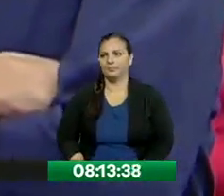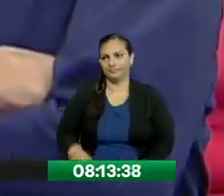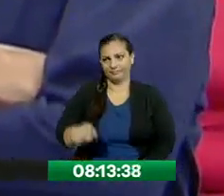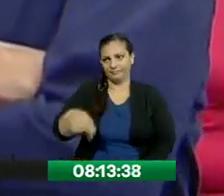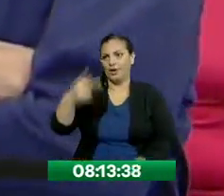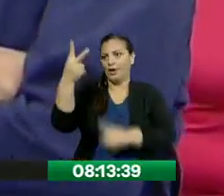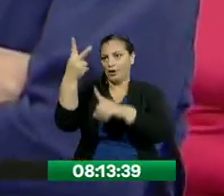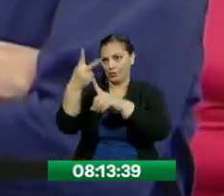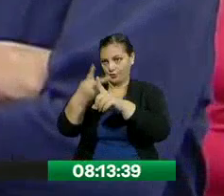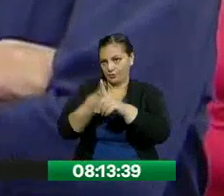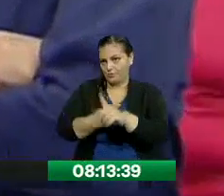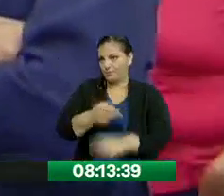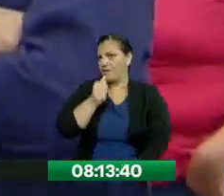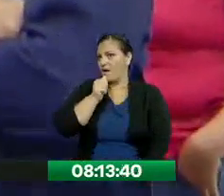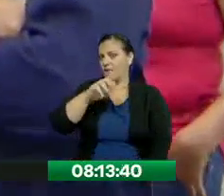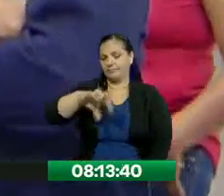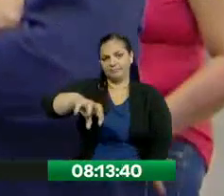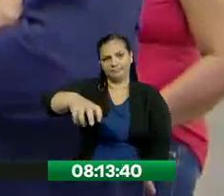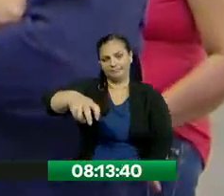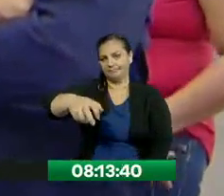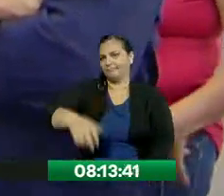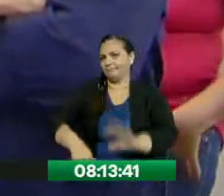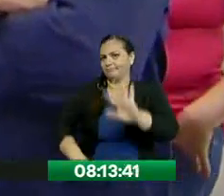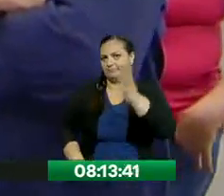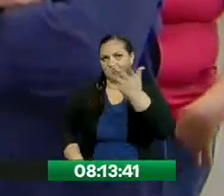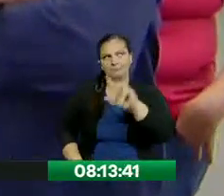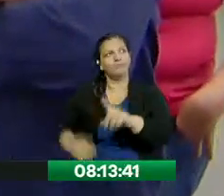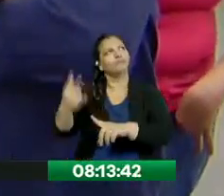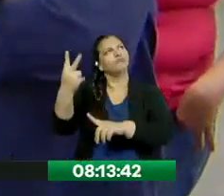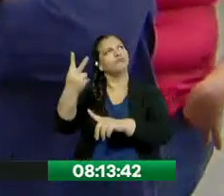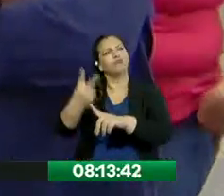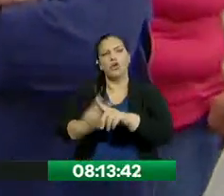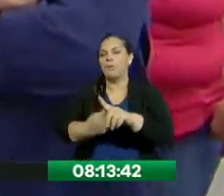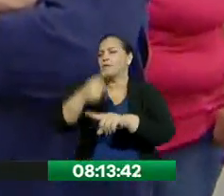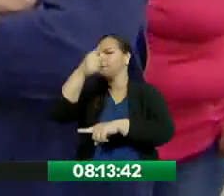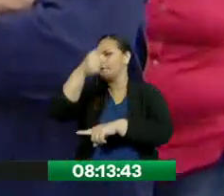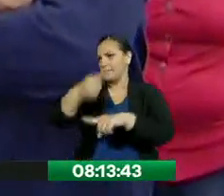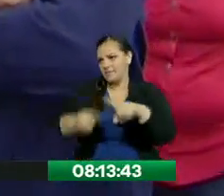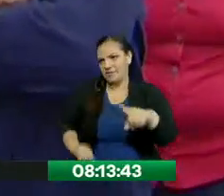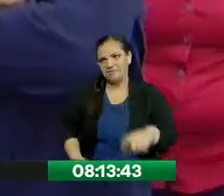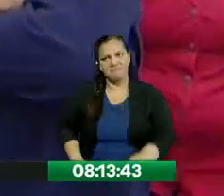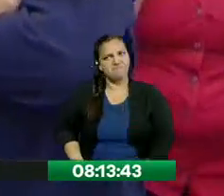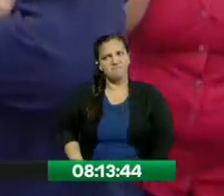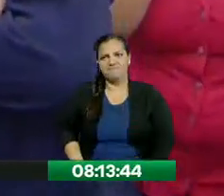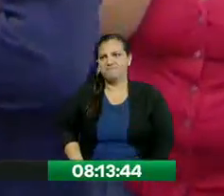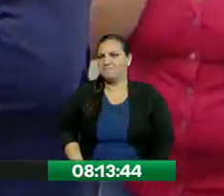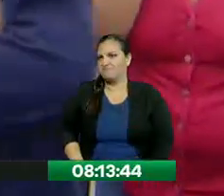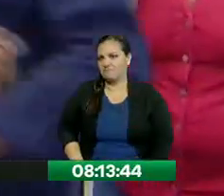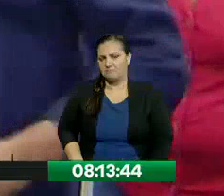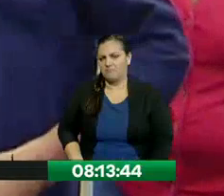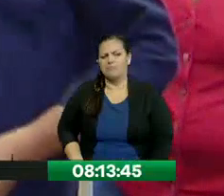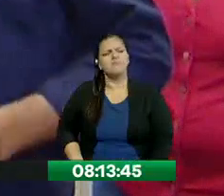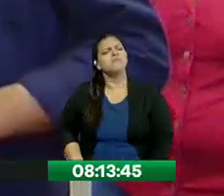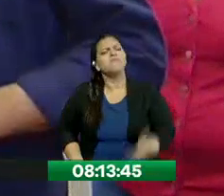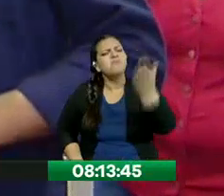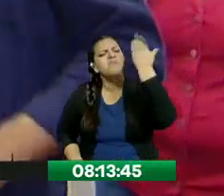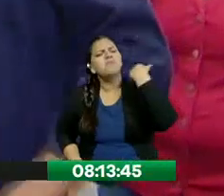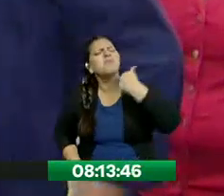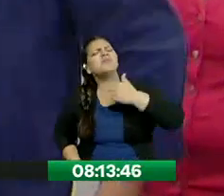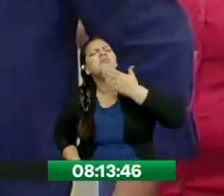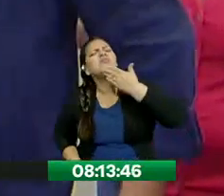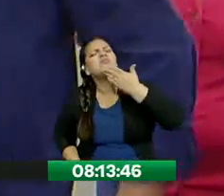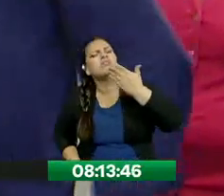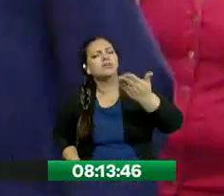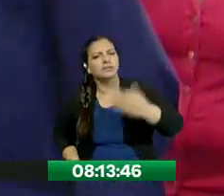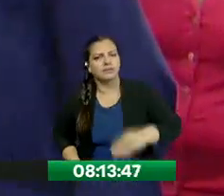que no hay agua. 2 meses. Así es, 2 meses y medio. Uh-huh. ¿El agua cómo les llegaba? ¿De pronto llegaba por chorro normal? ¿Ustedes tenían